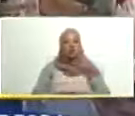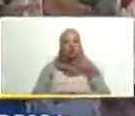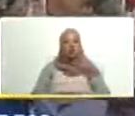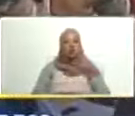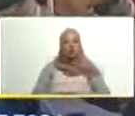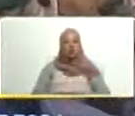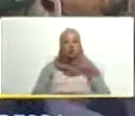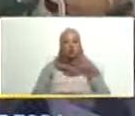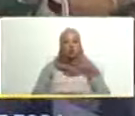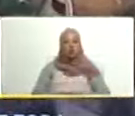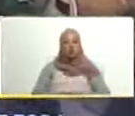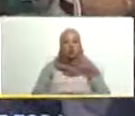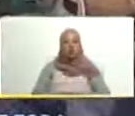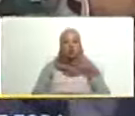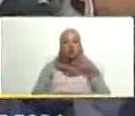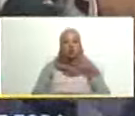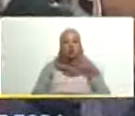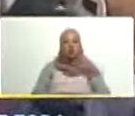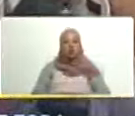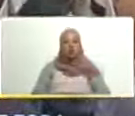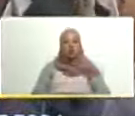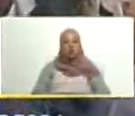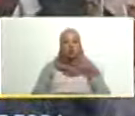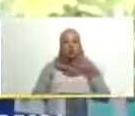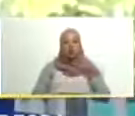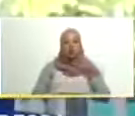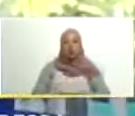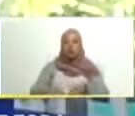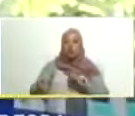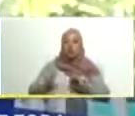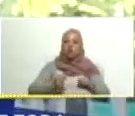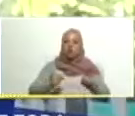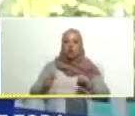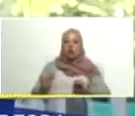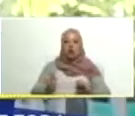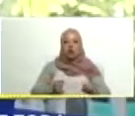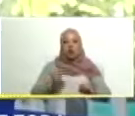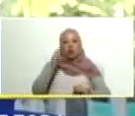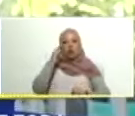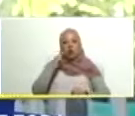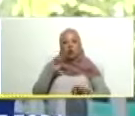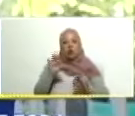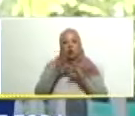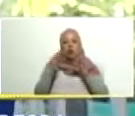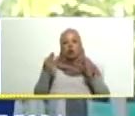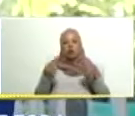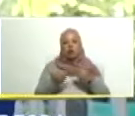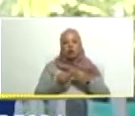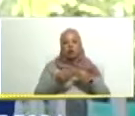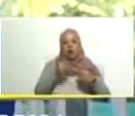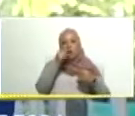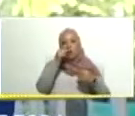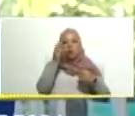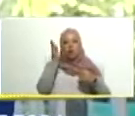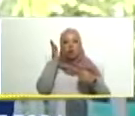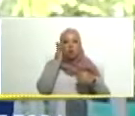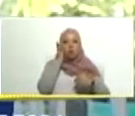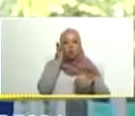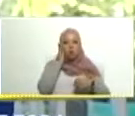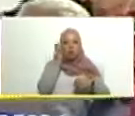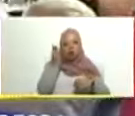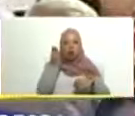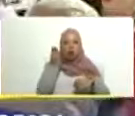Número 26, el movimiento bolivariano de familia. Padres, madres,